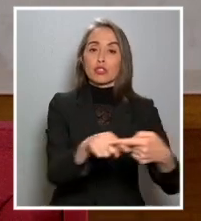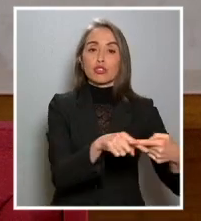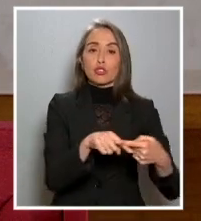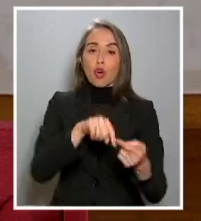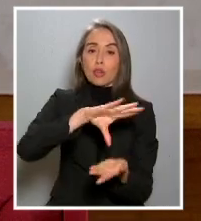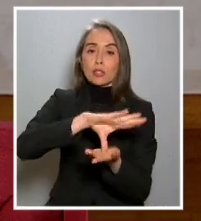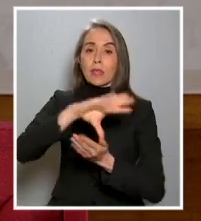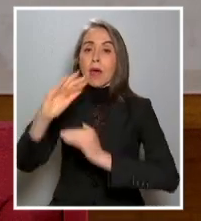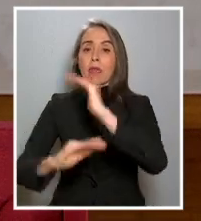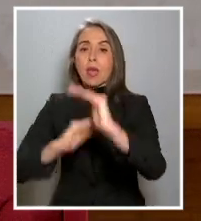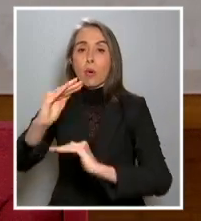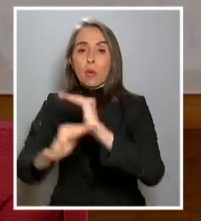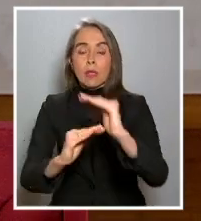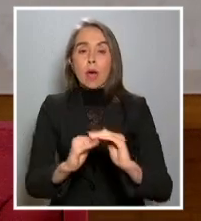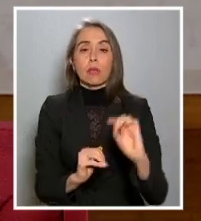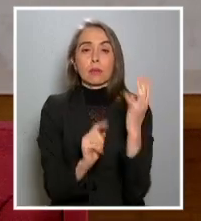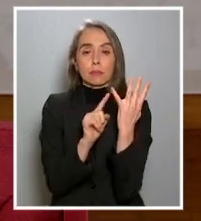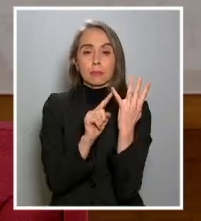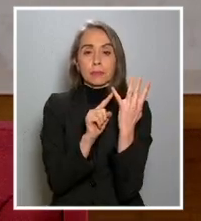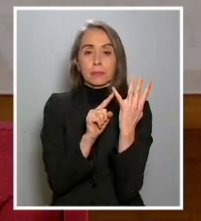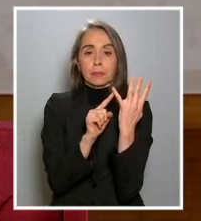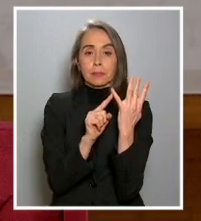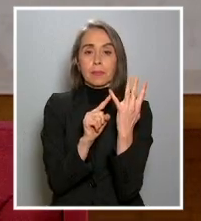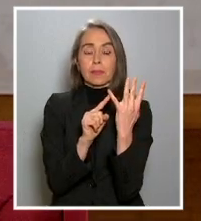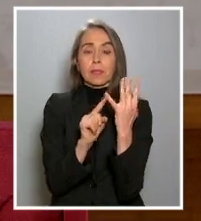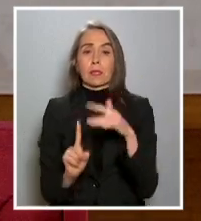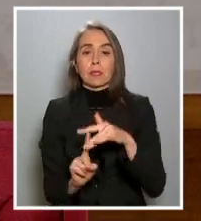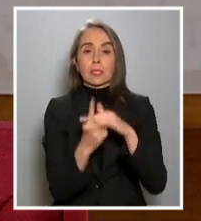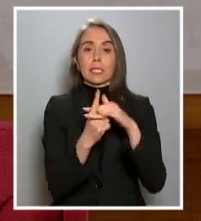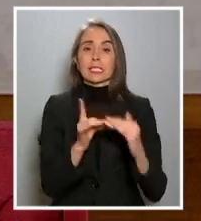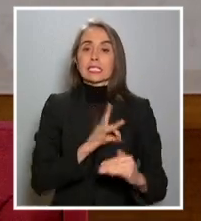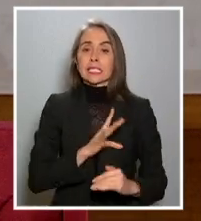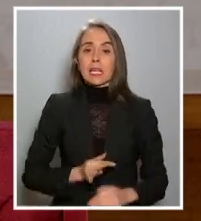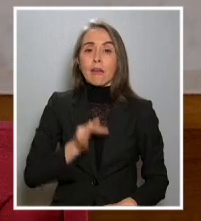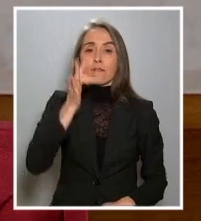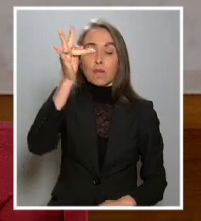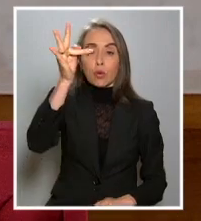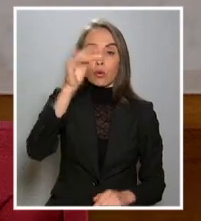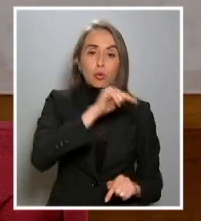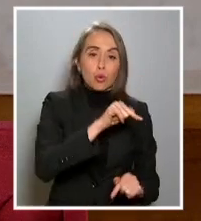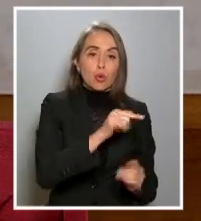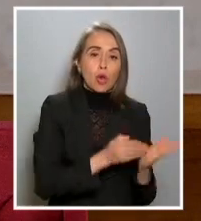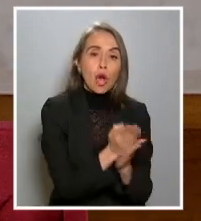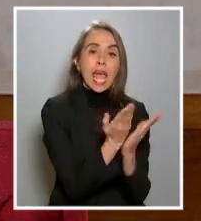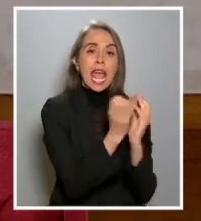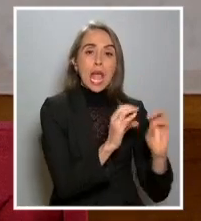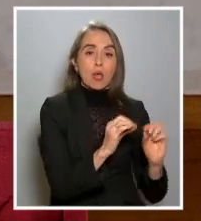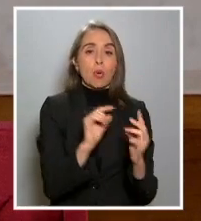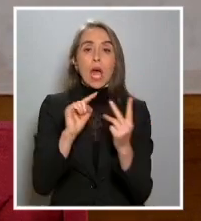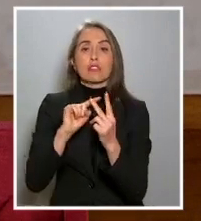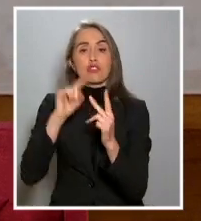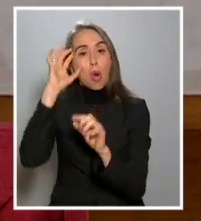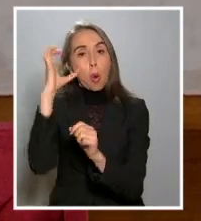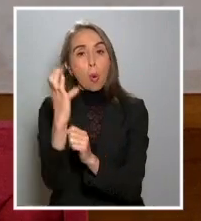cuidados. 4, gestar el Chile que viene desde la educación, la cultura y el